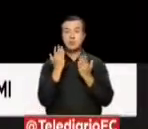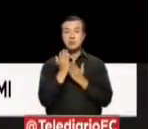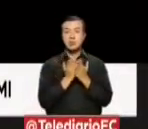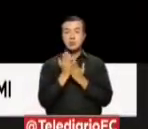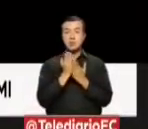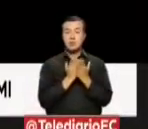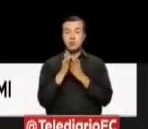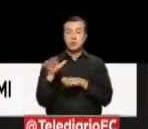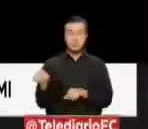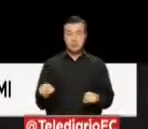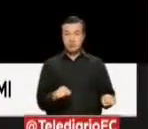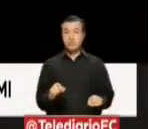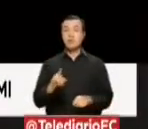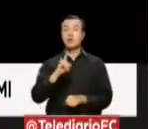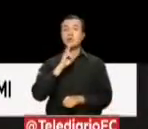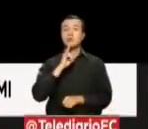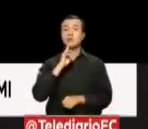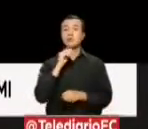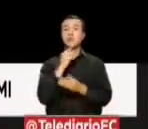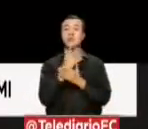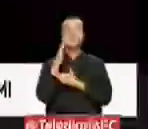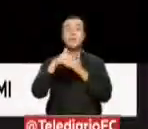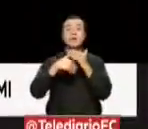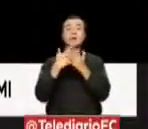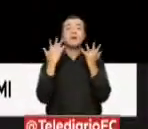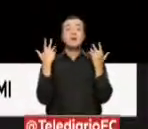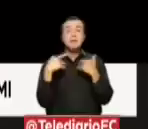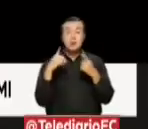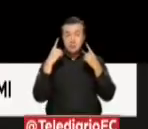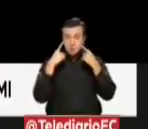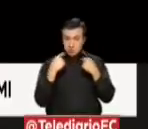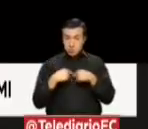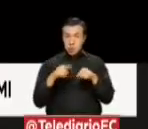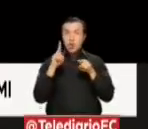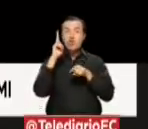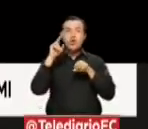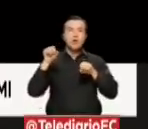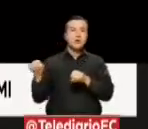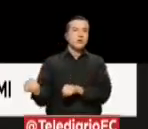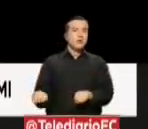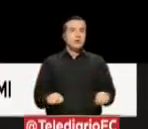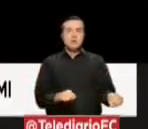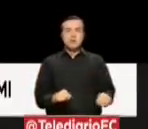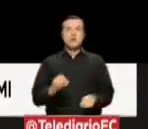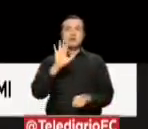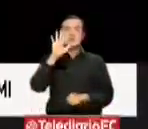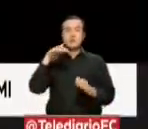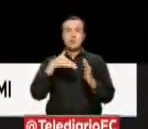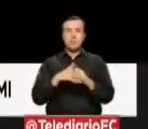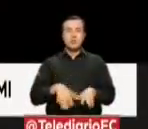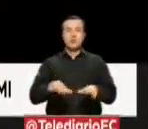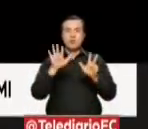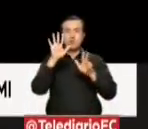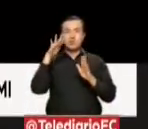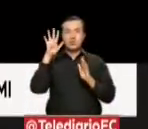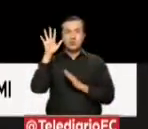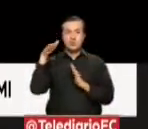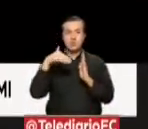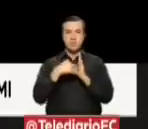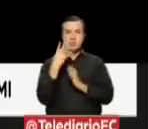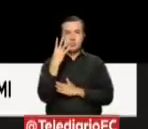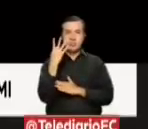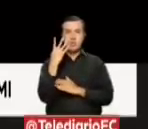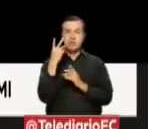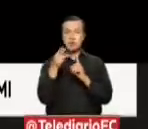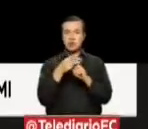Servicio Geológico de Estados Unidos. Minutos más tarde se registraron dos réplicas de magnitud 5.8 y 5.4. En